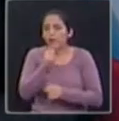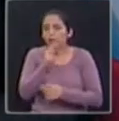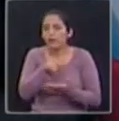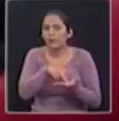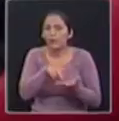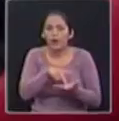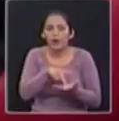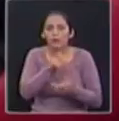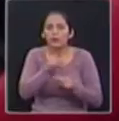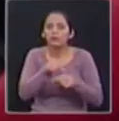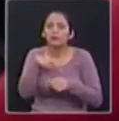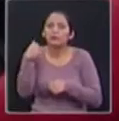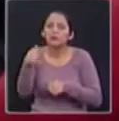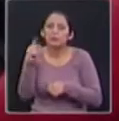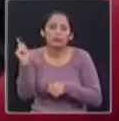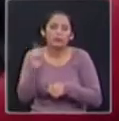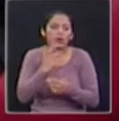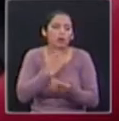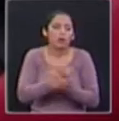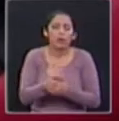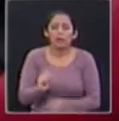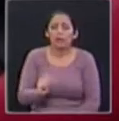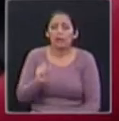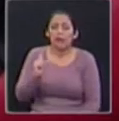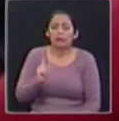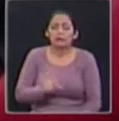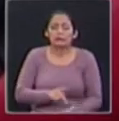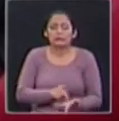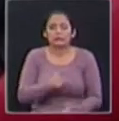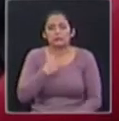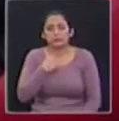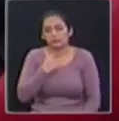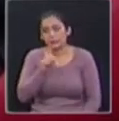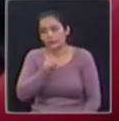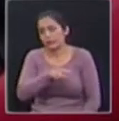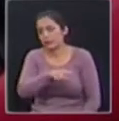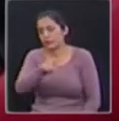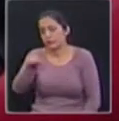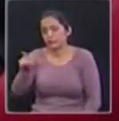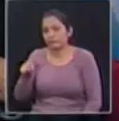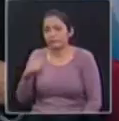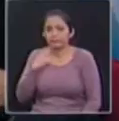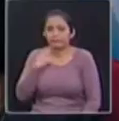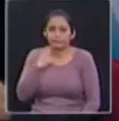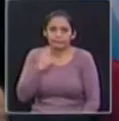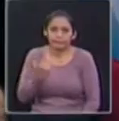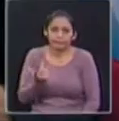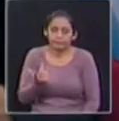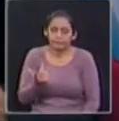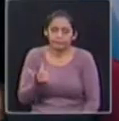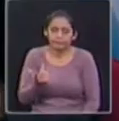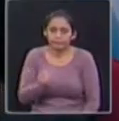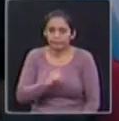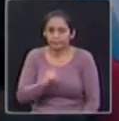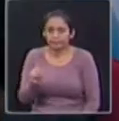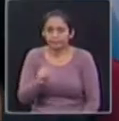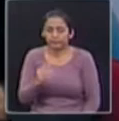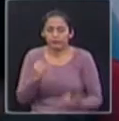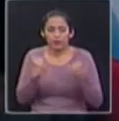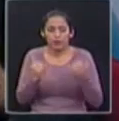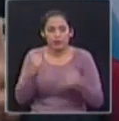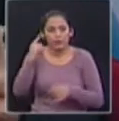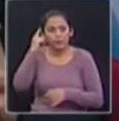general igor es latina es una transferencia de recursos del consumidor a un productor que hace una producción que es ineficiente en el largo plazo